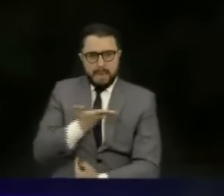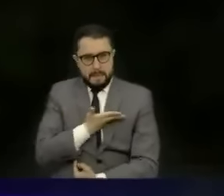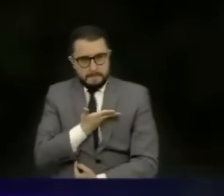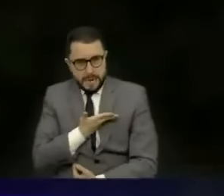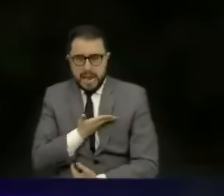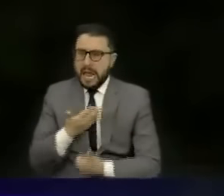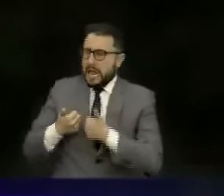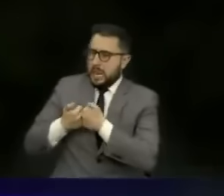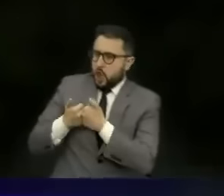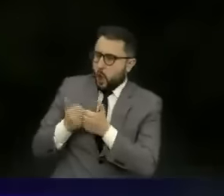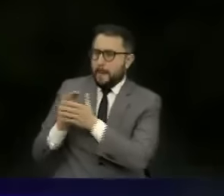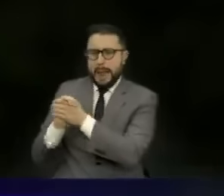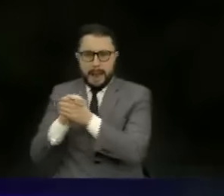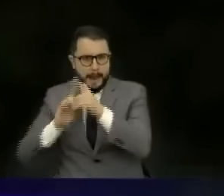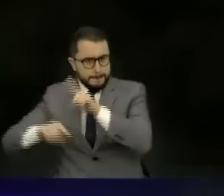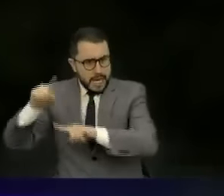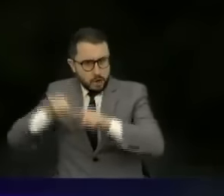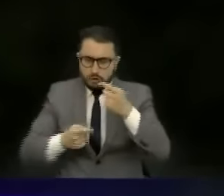su novia, como quiera.